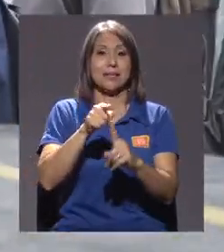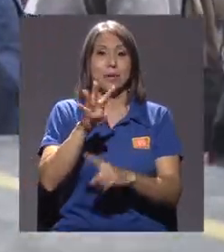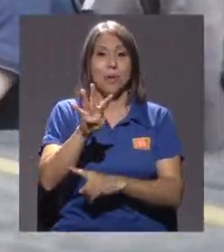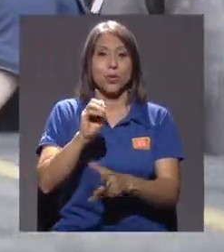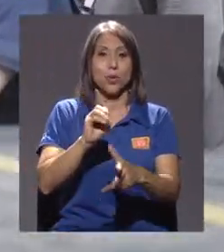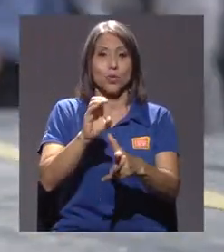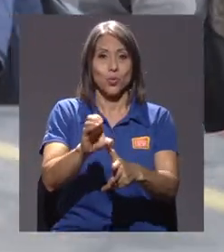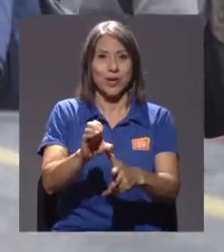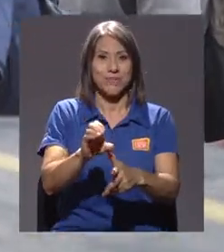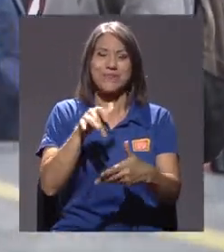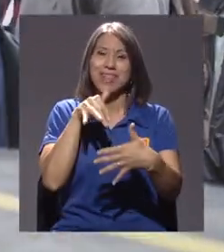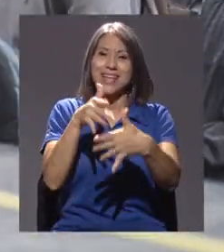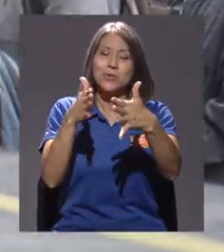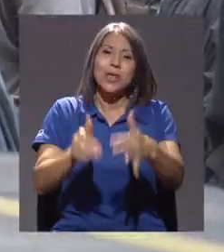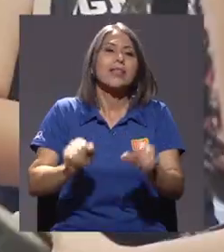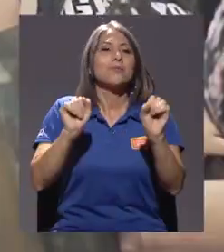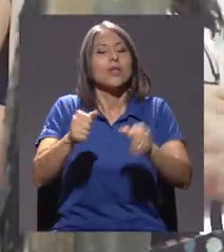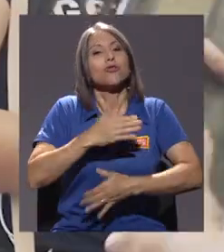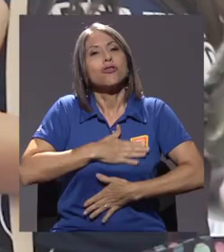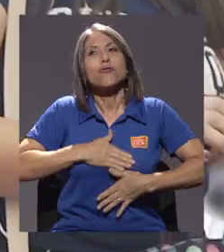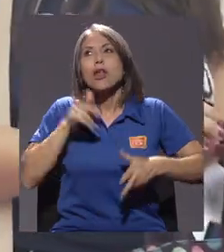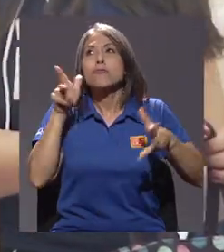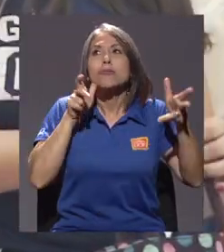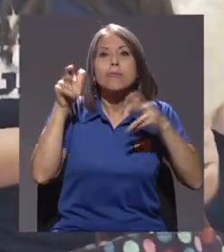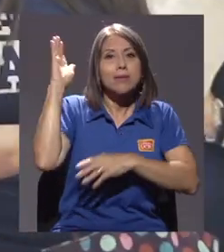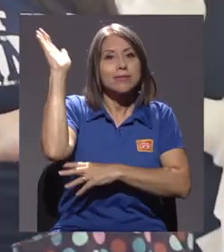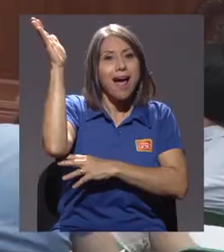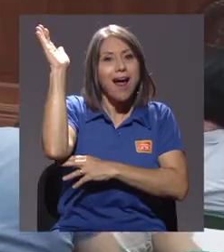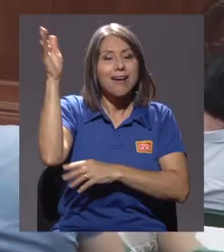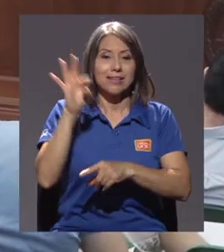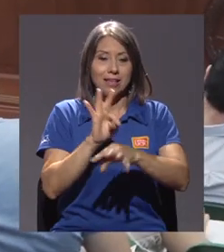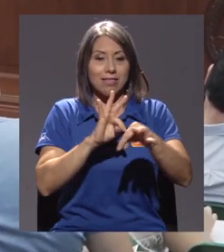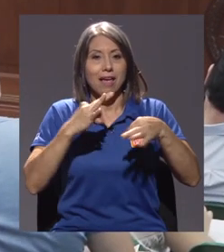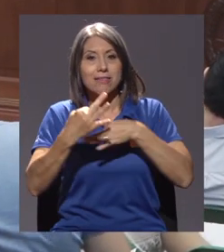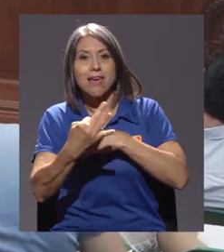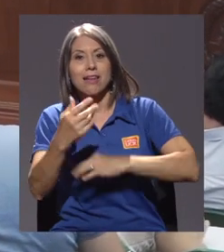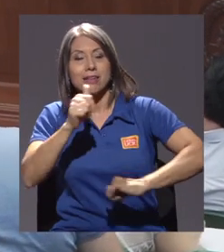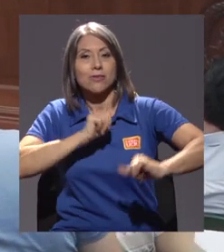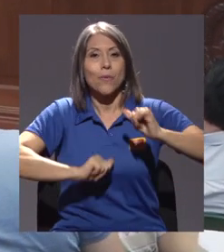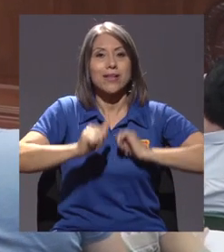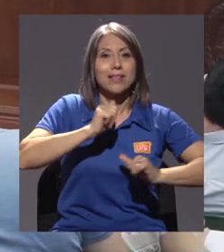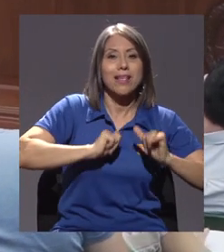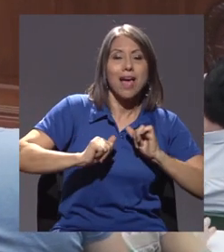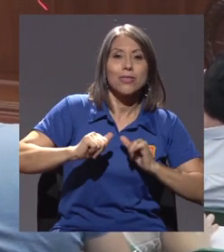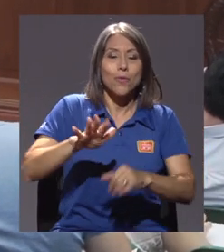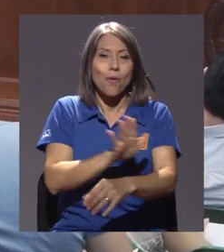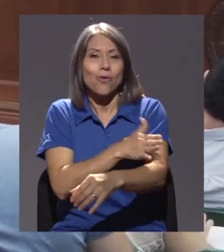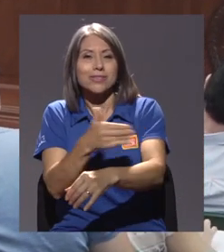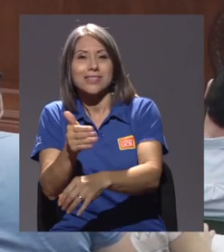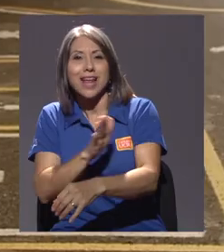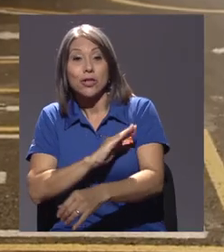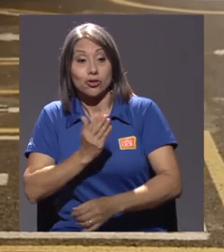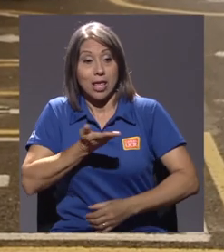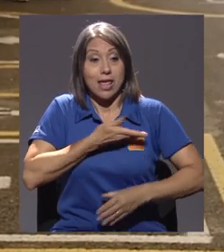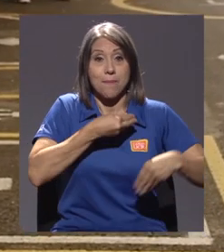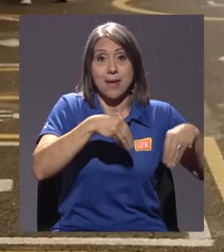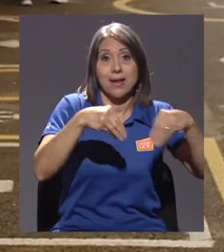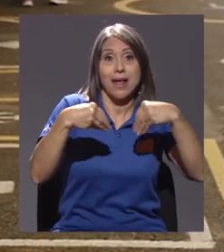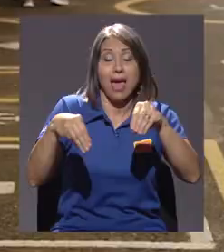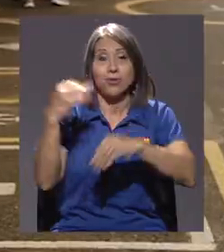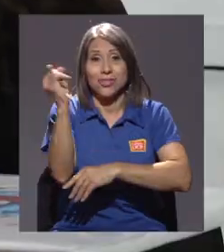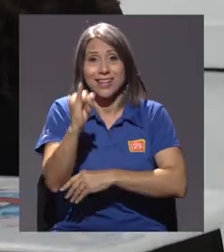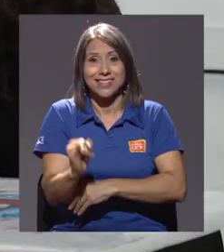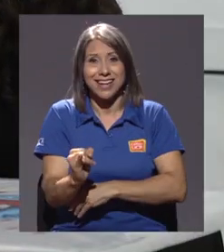octubre, los estudiantes pudieron disfrutar de charlas, talleres, obras de teatro, conciertos y un mercado de